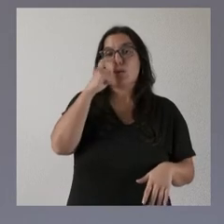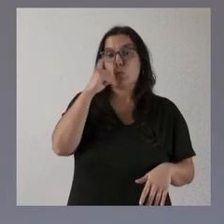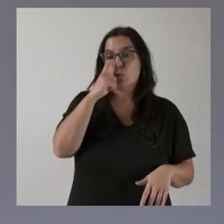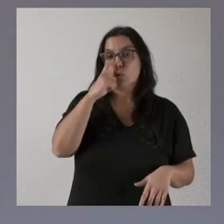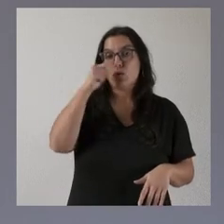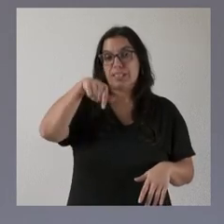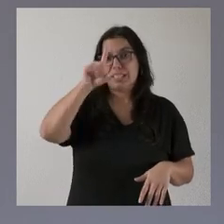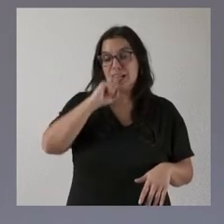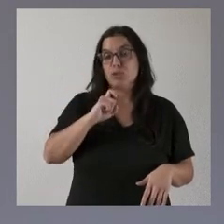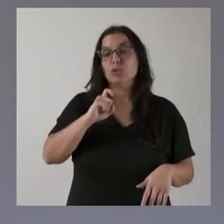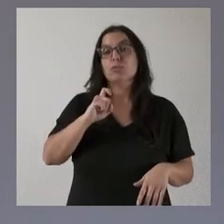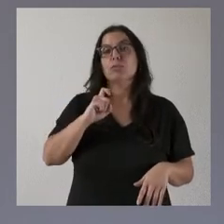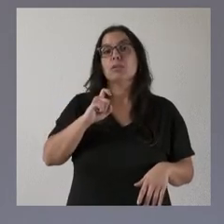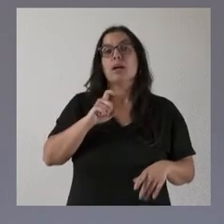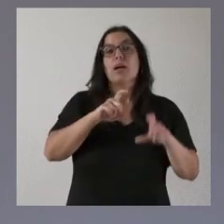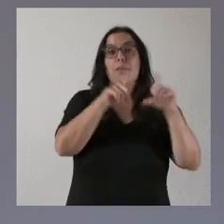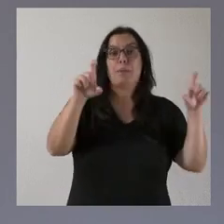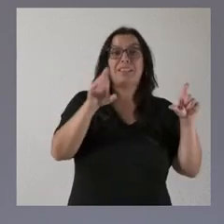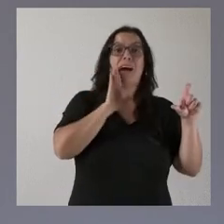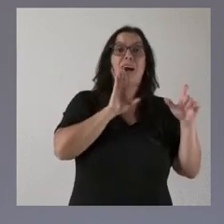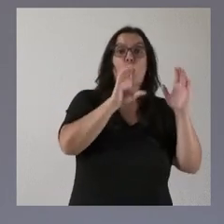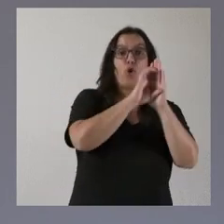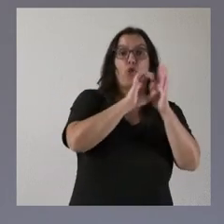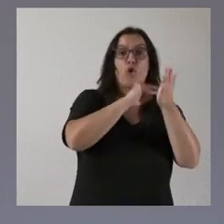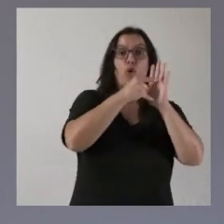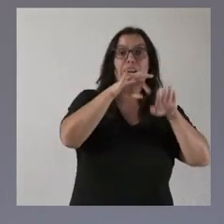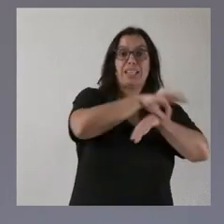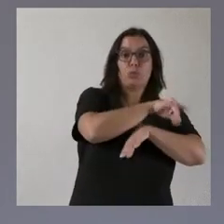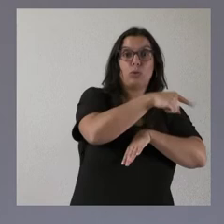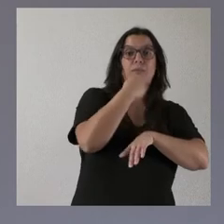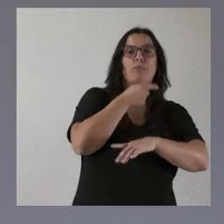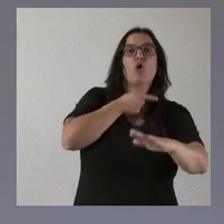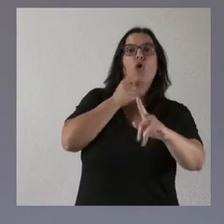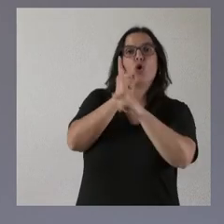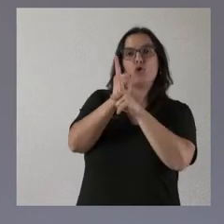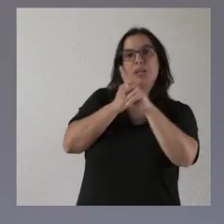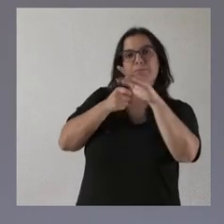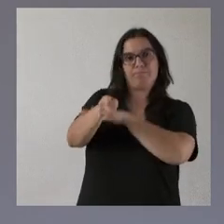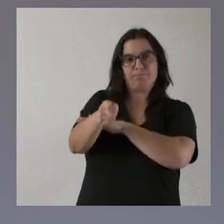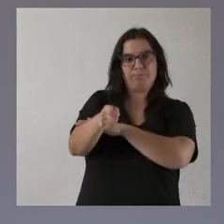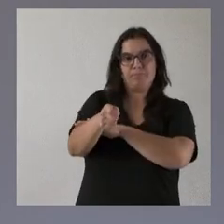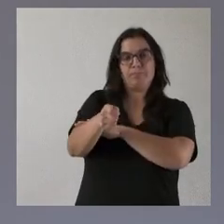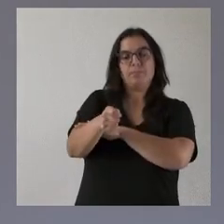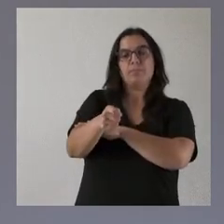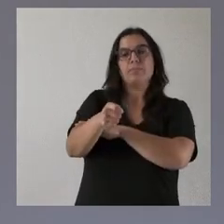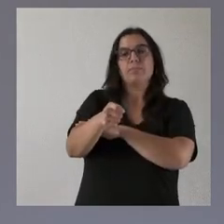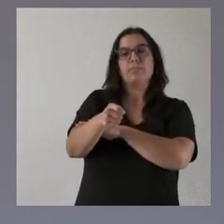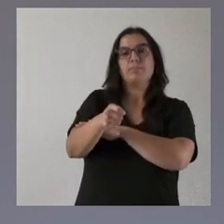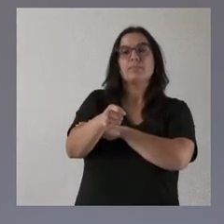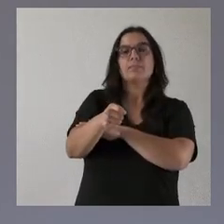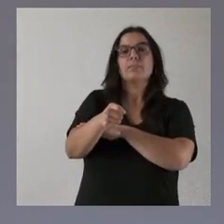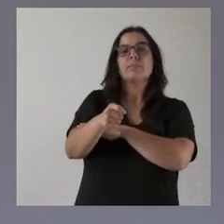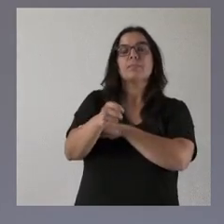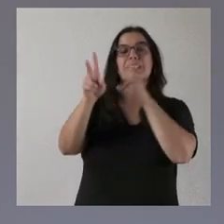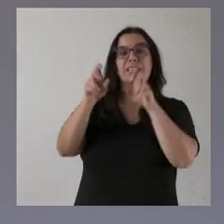la empresa código de arquitectura presenta un nuevo recurso ante el tartil en materia de